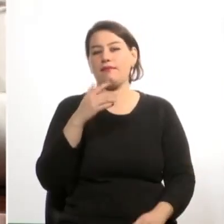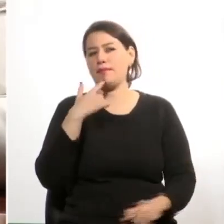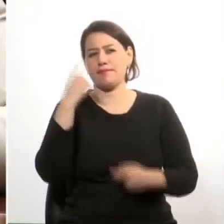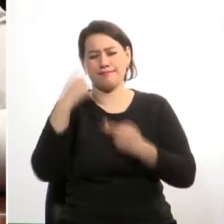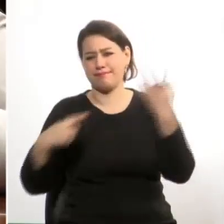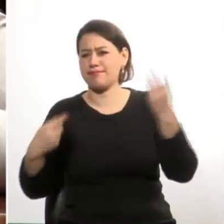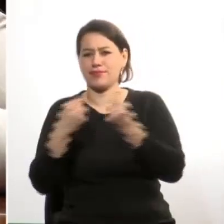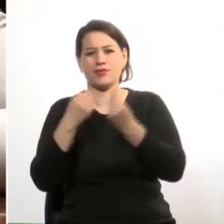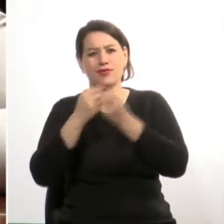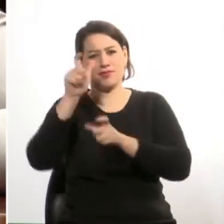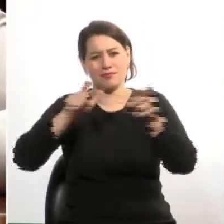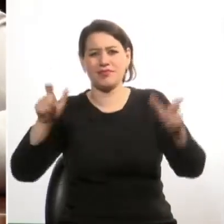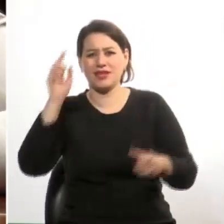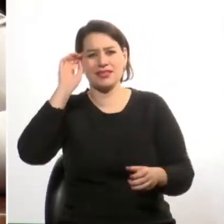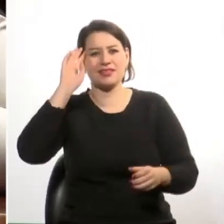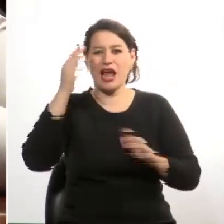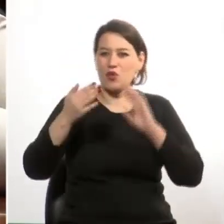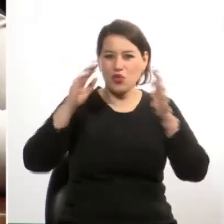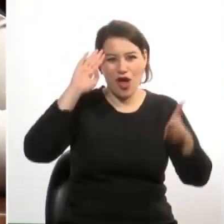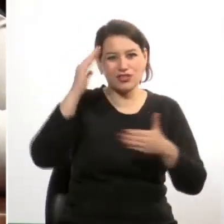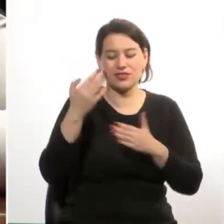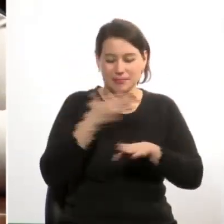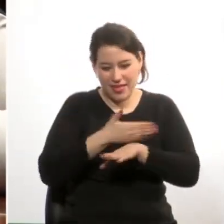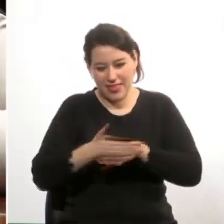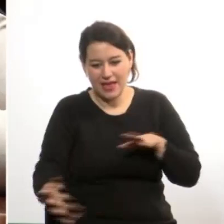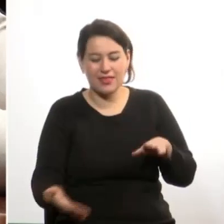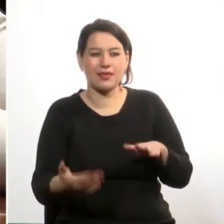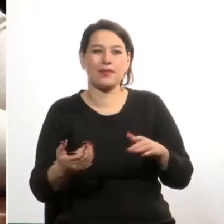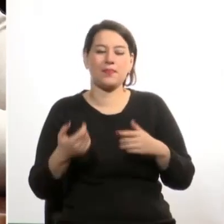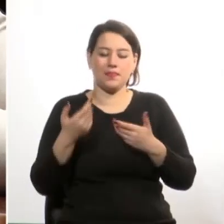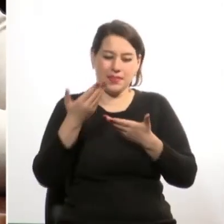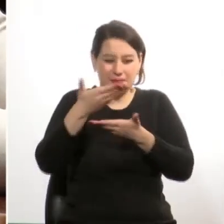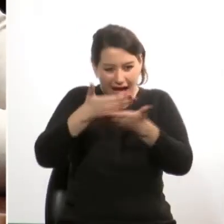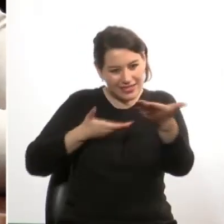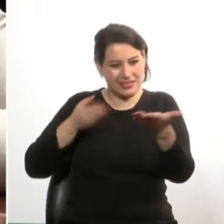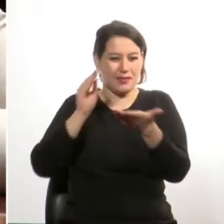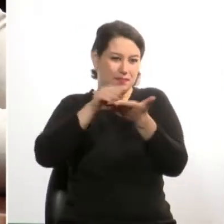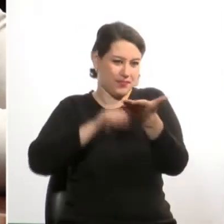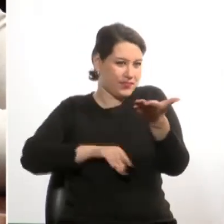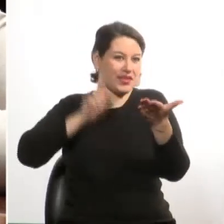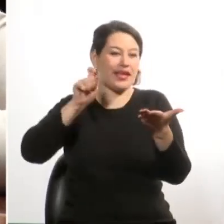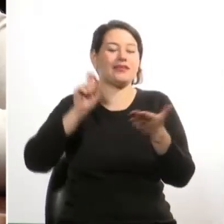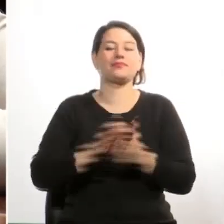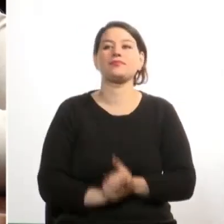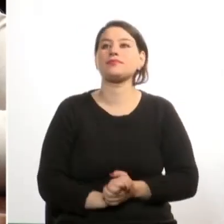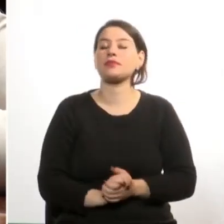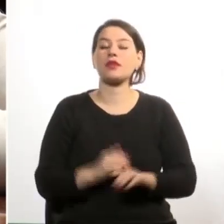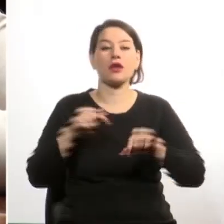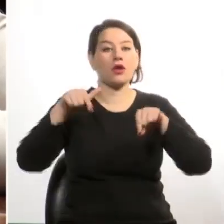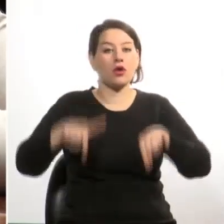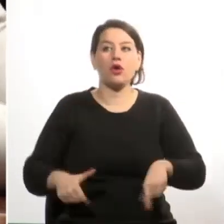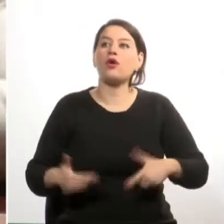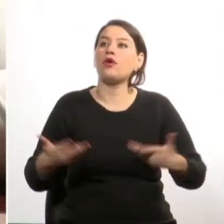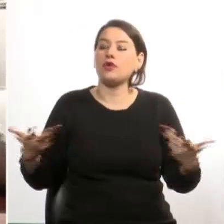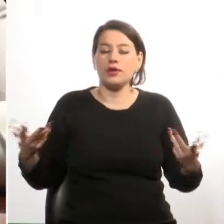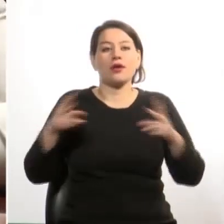un sinnúmero de saludos que después trataremos de que queden en las actas. Hoy estamos hablando